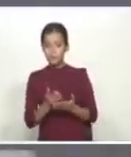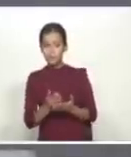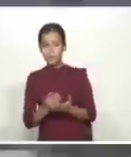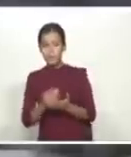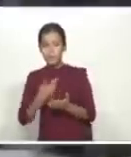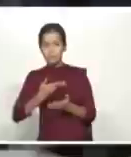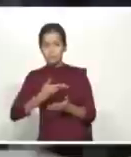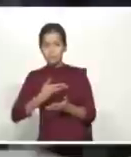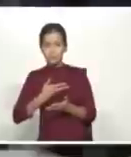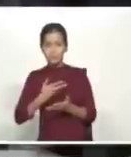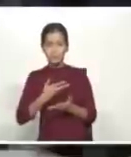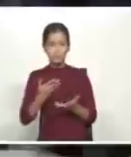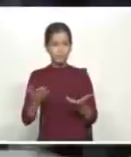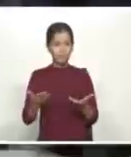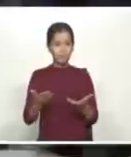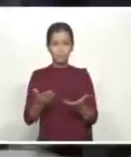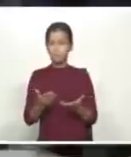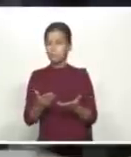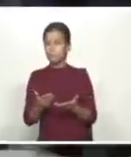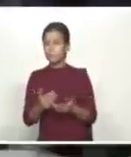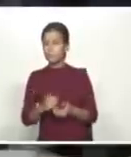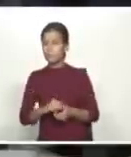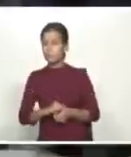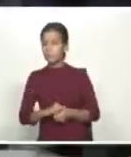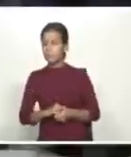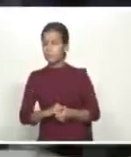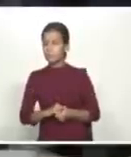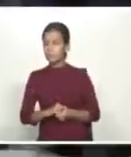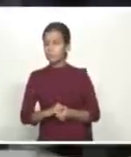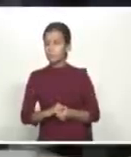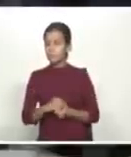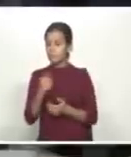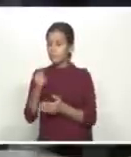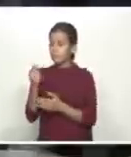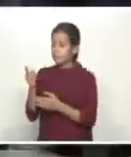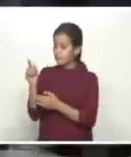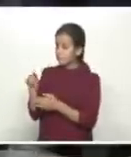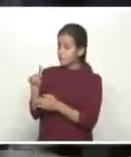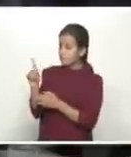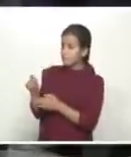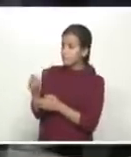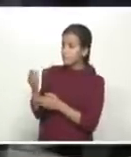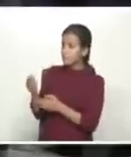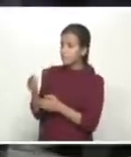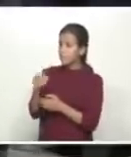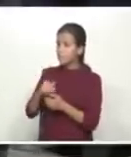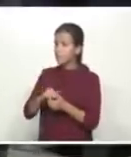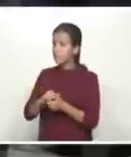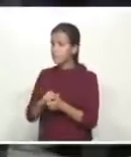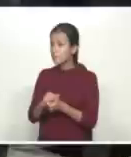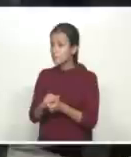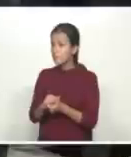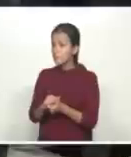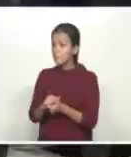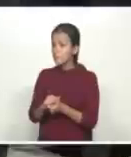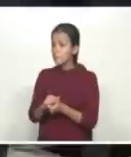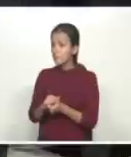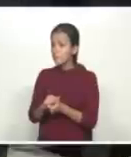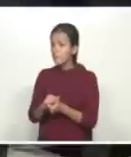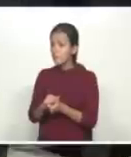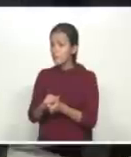solo orate pueden estar en contra de eso. Sí. Solo para contestarle, Kimberly, perdón, tu nombre